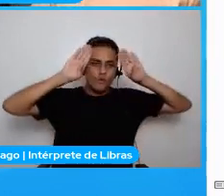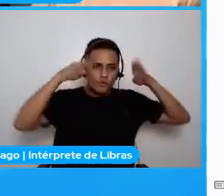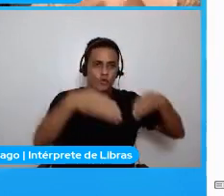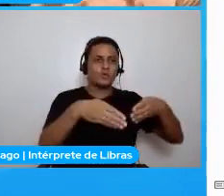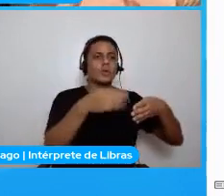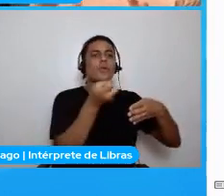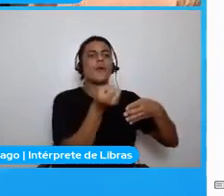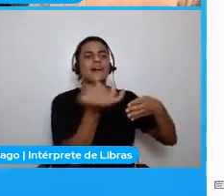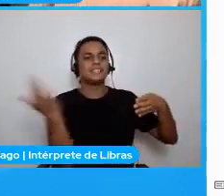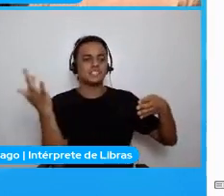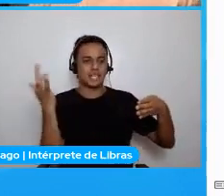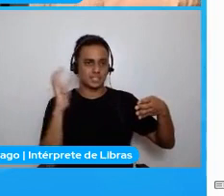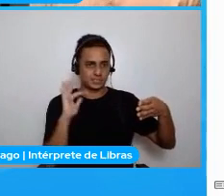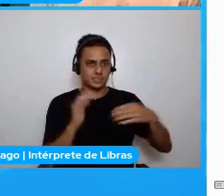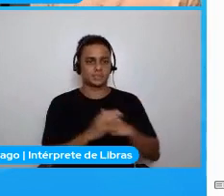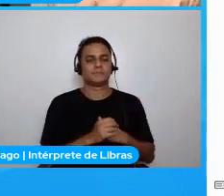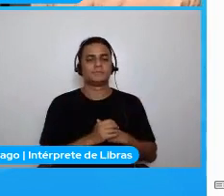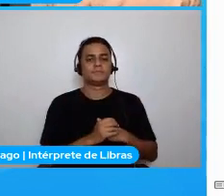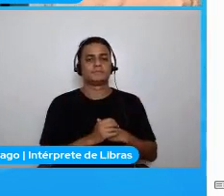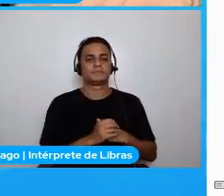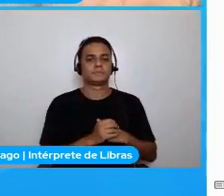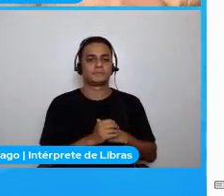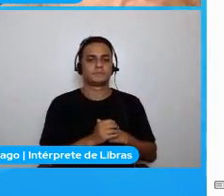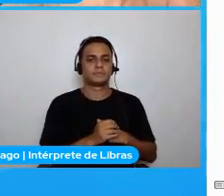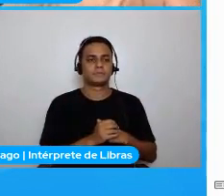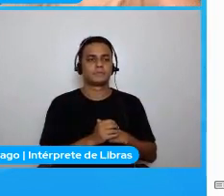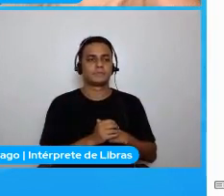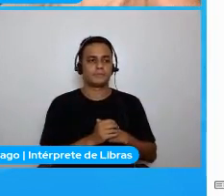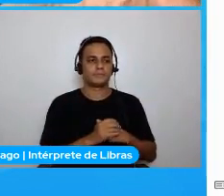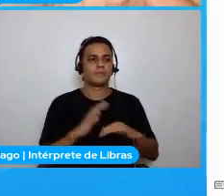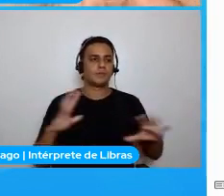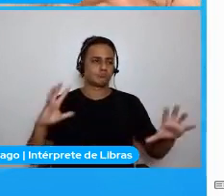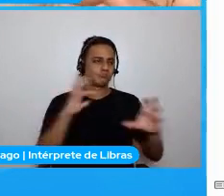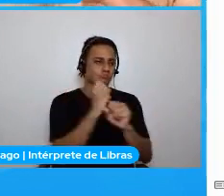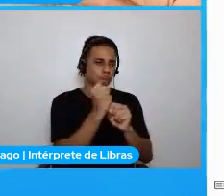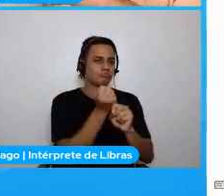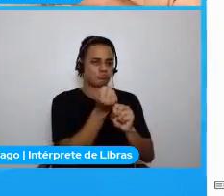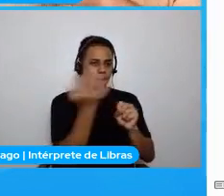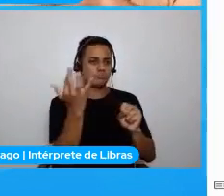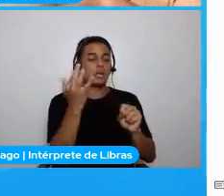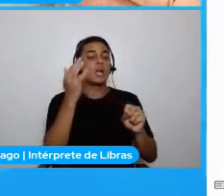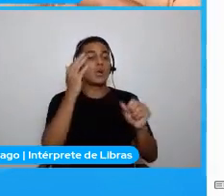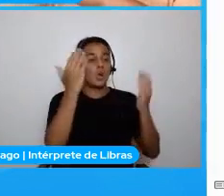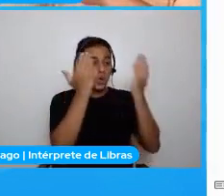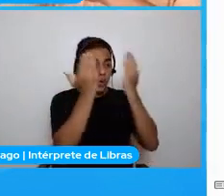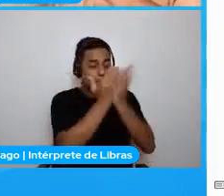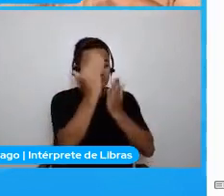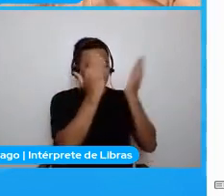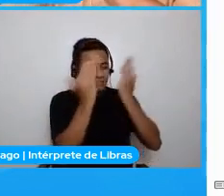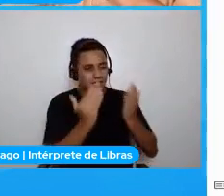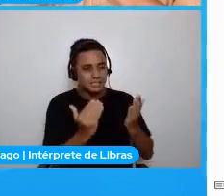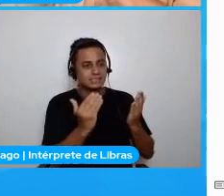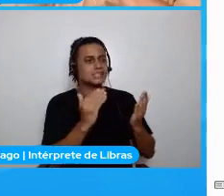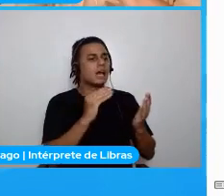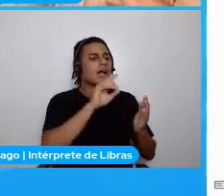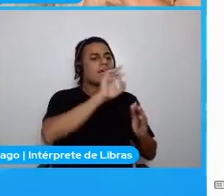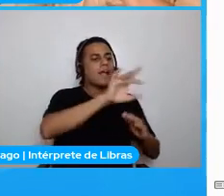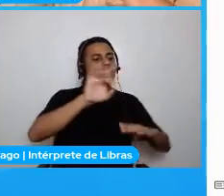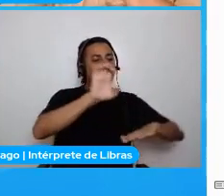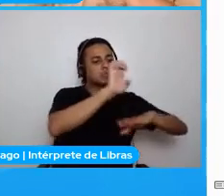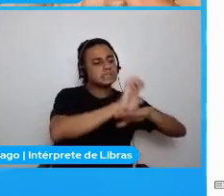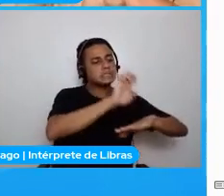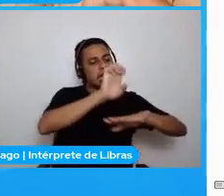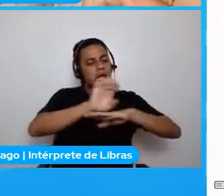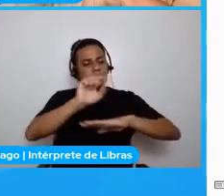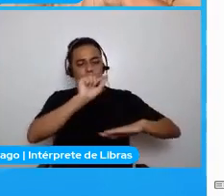columna monto? Y empiezo a analizar los montos totales por provincia a ver si